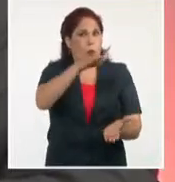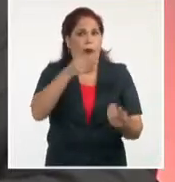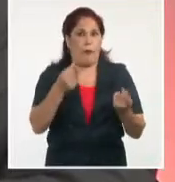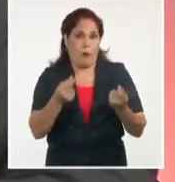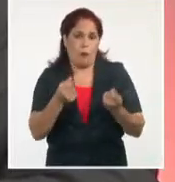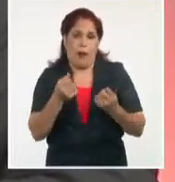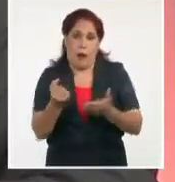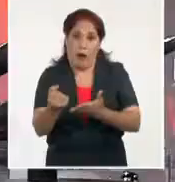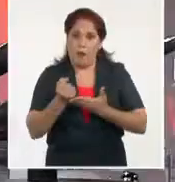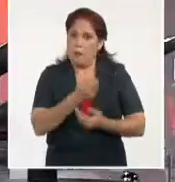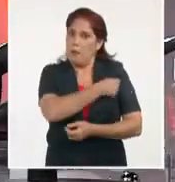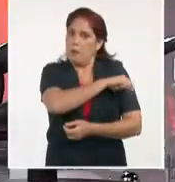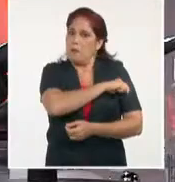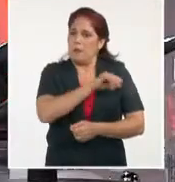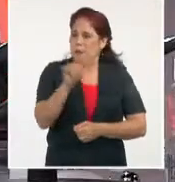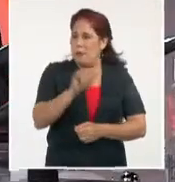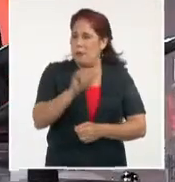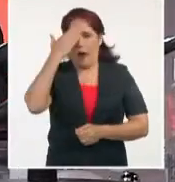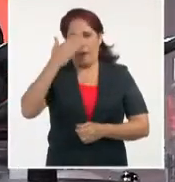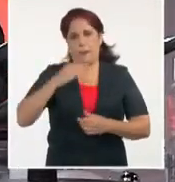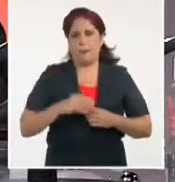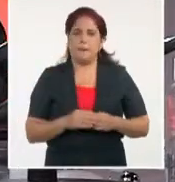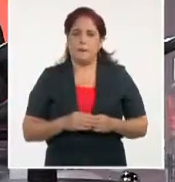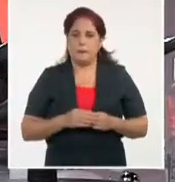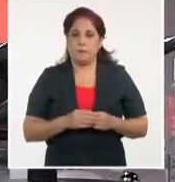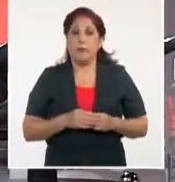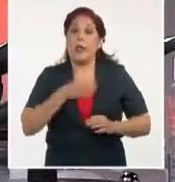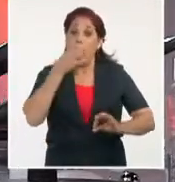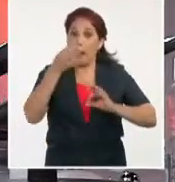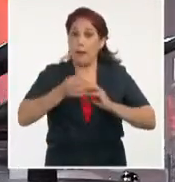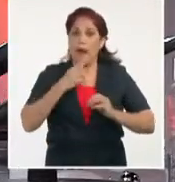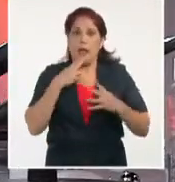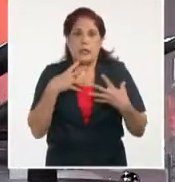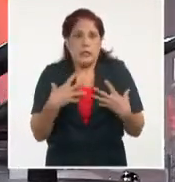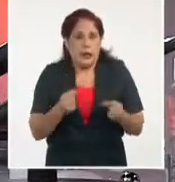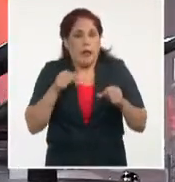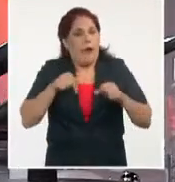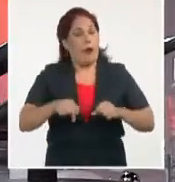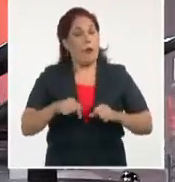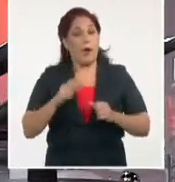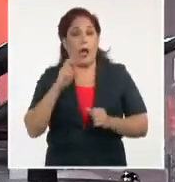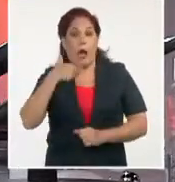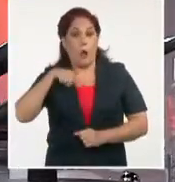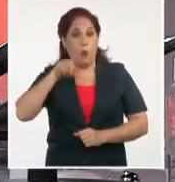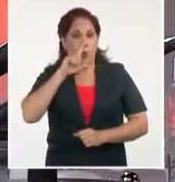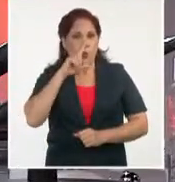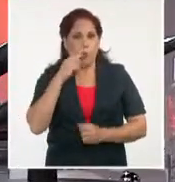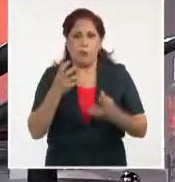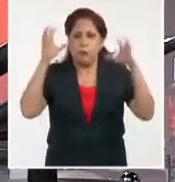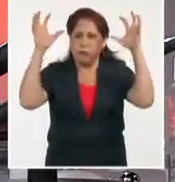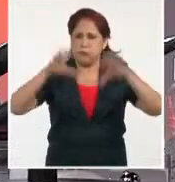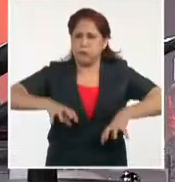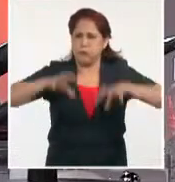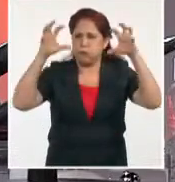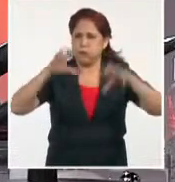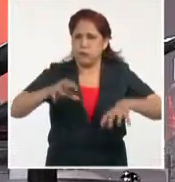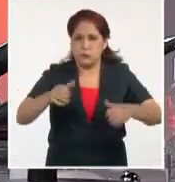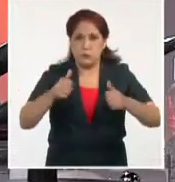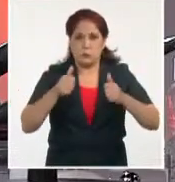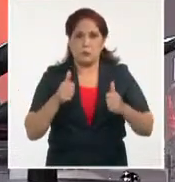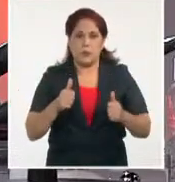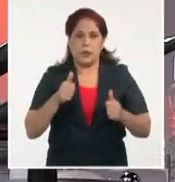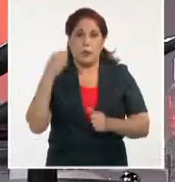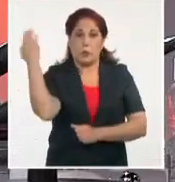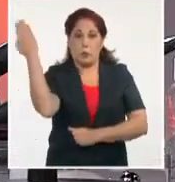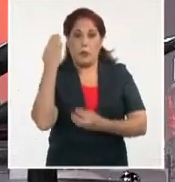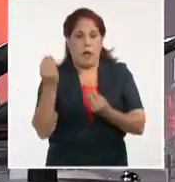para la población. Qué buena noticia. Después de hablar de sequía, podemos hablar de un junio bien lluvioso, de un julio que ha empezado con esta tormenta tropical